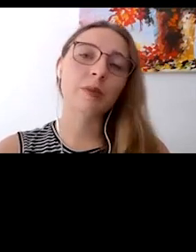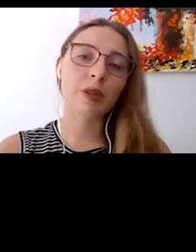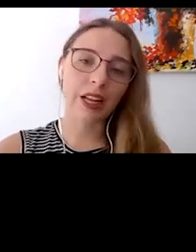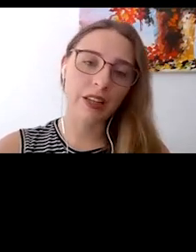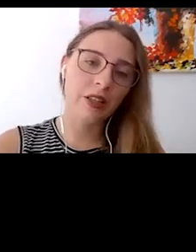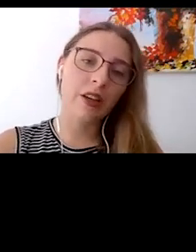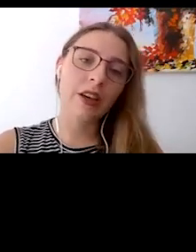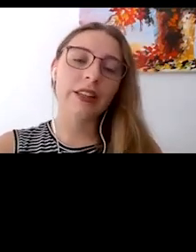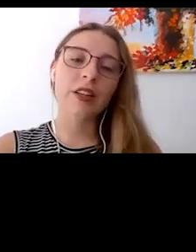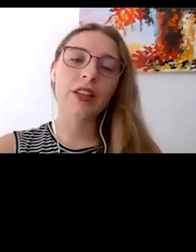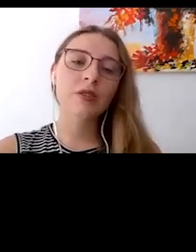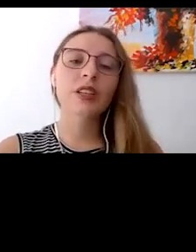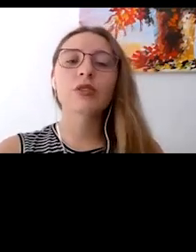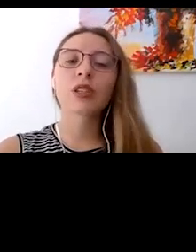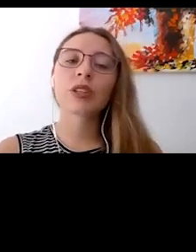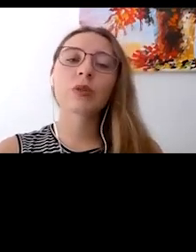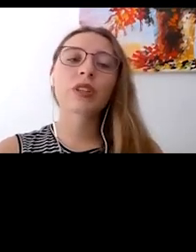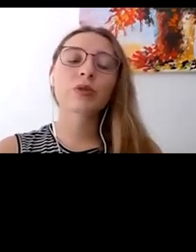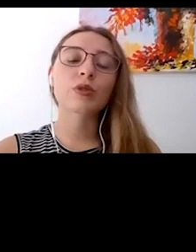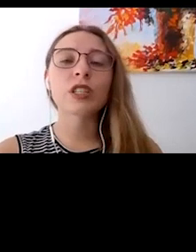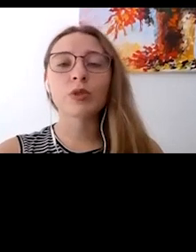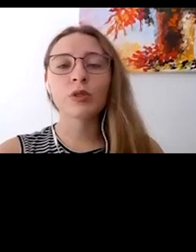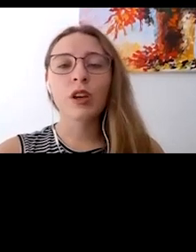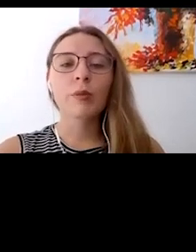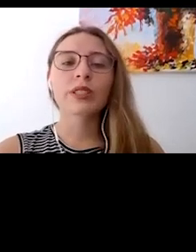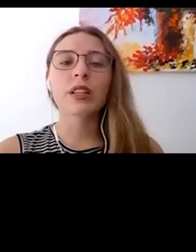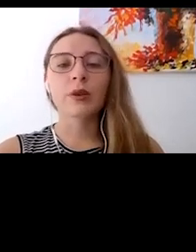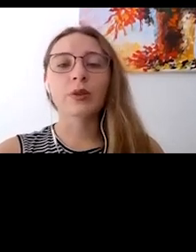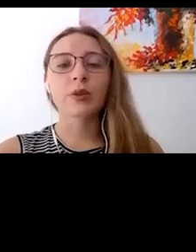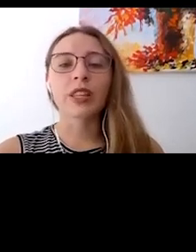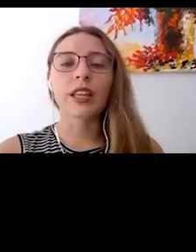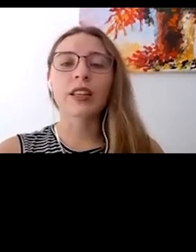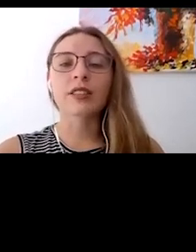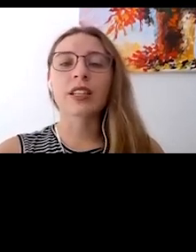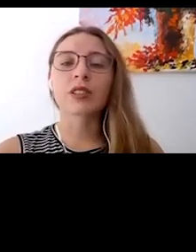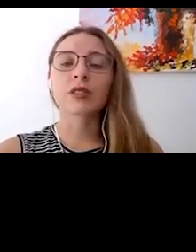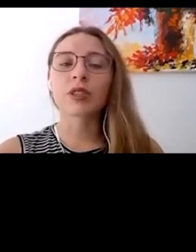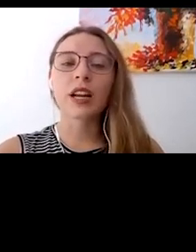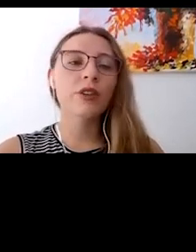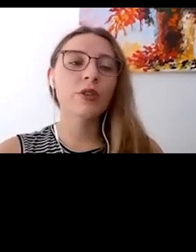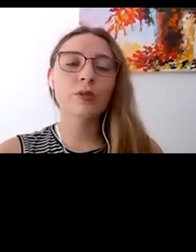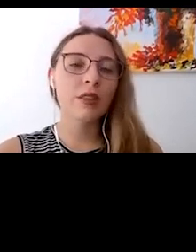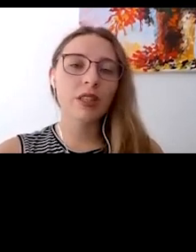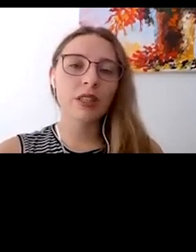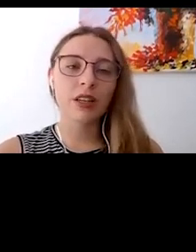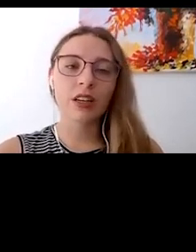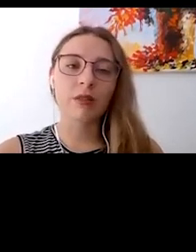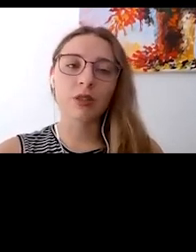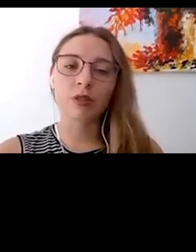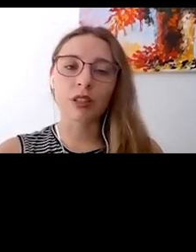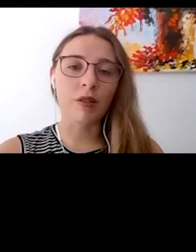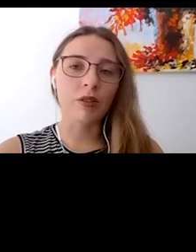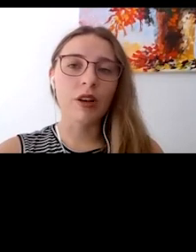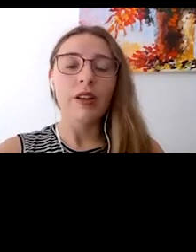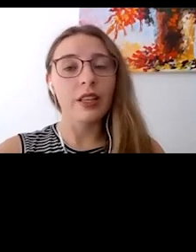disposiciones disciplinarias. En dado caso de que no se incluya alguno de estos mínimos, pues la autoridad, en este caso el Centro Federal, no nos va a admitir el Reglamento